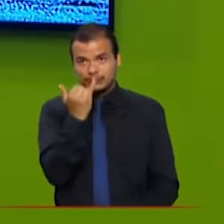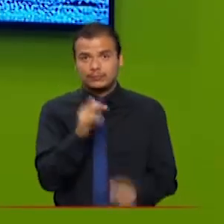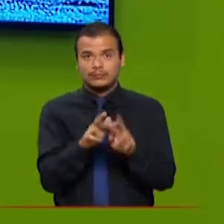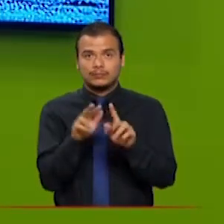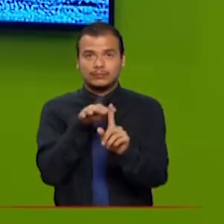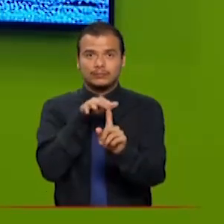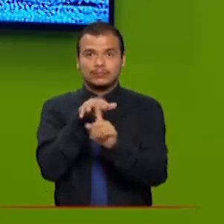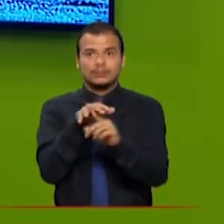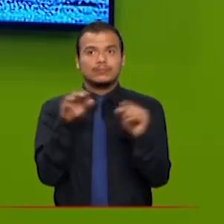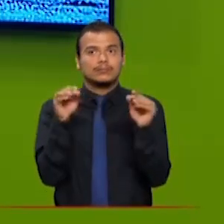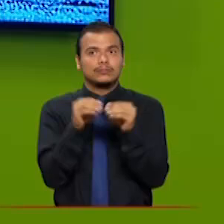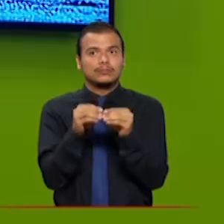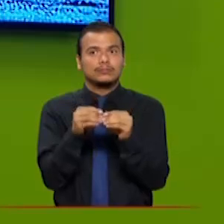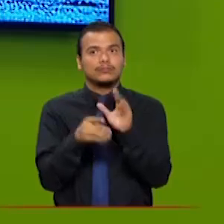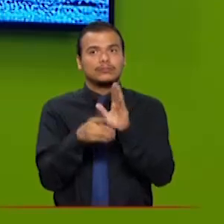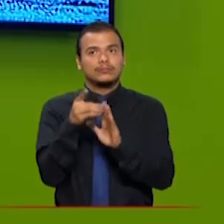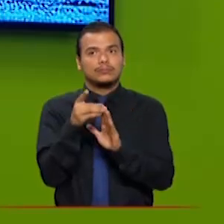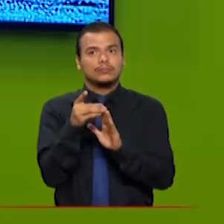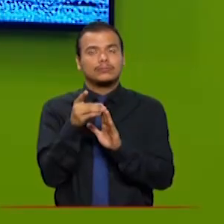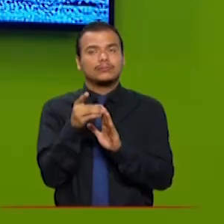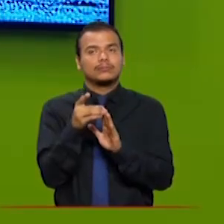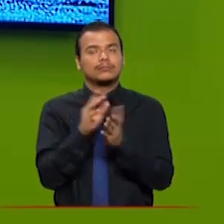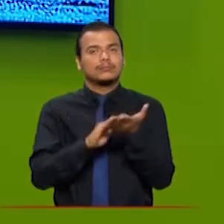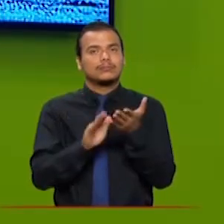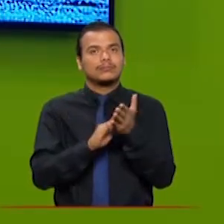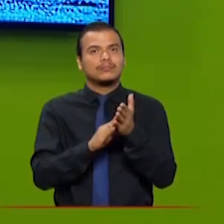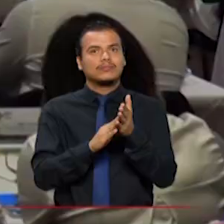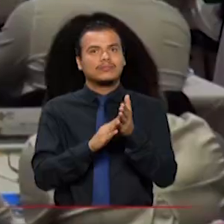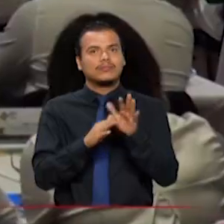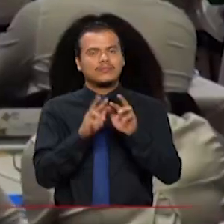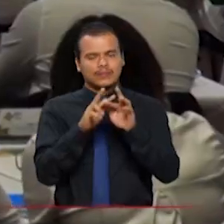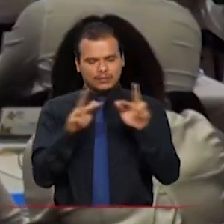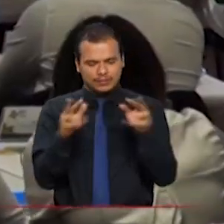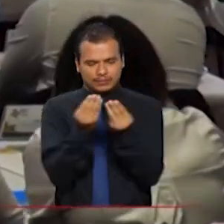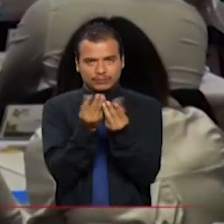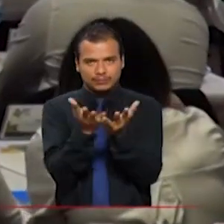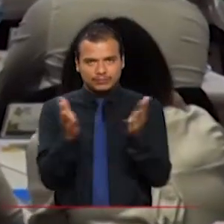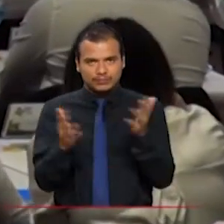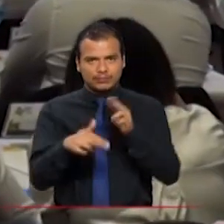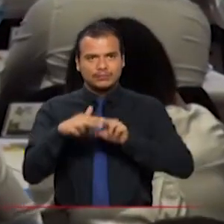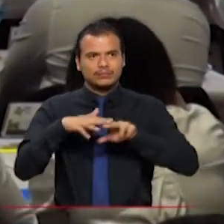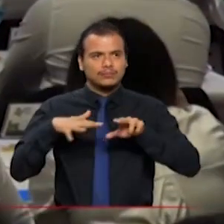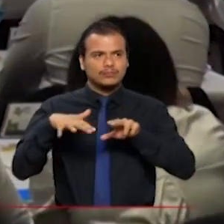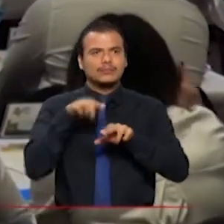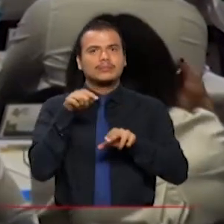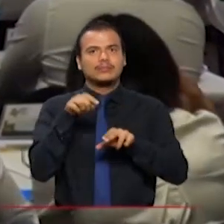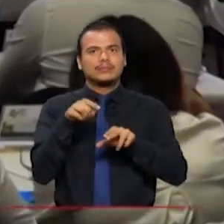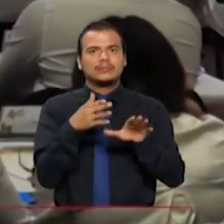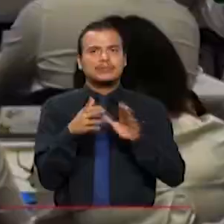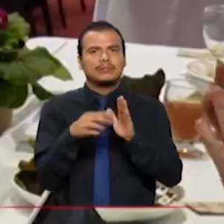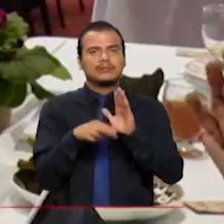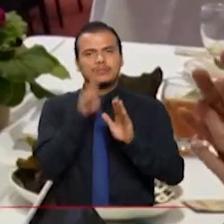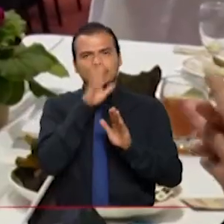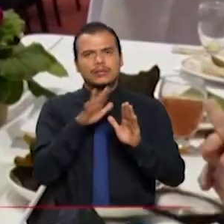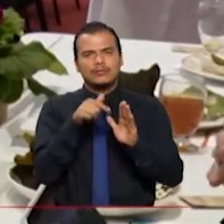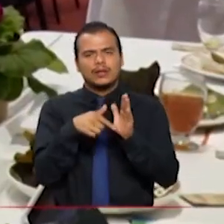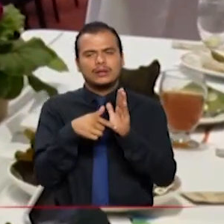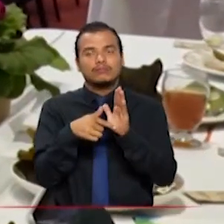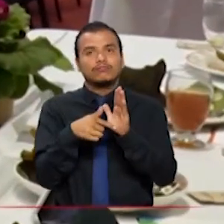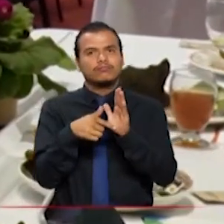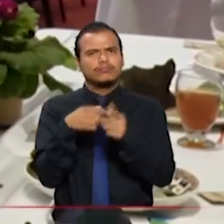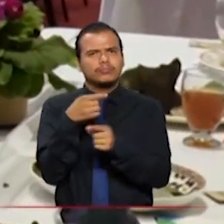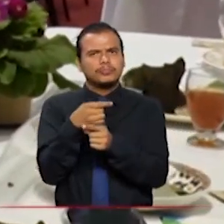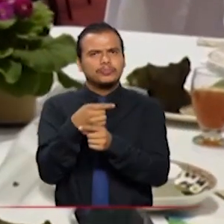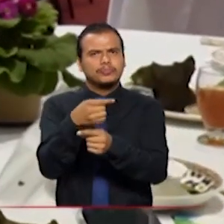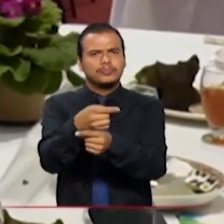y los avances en el Plan Nacional de Biodiversidad. En Ibagué se llevó a cabo un encuentro clave entre gobernadores y